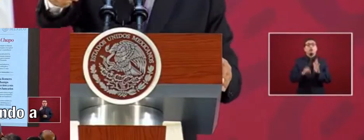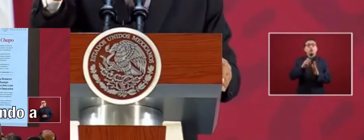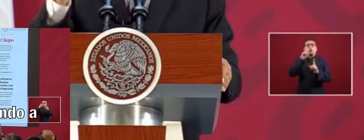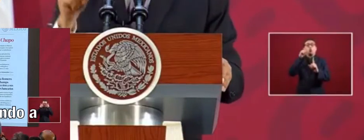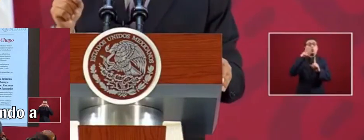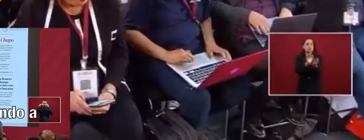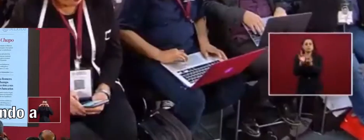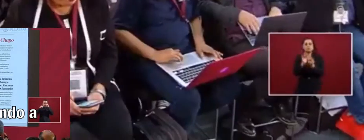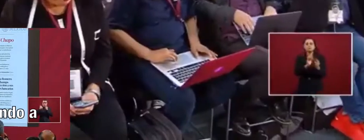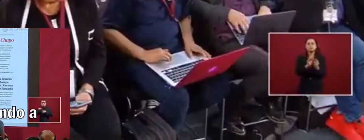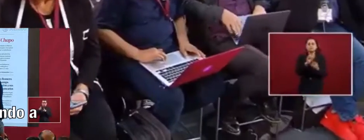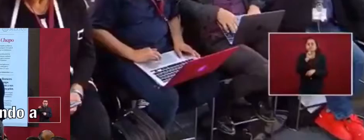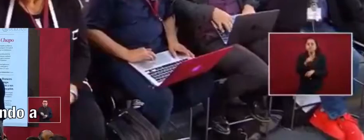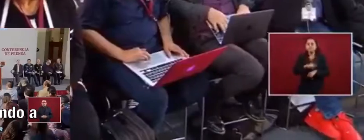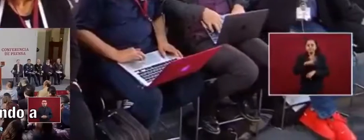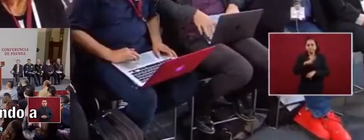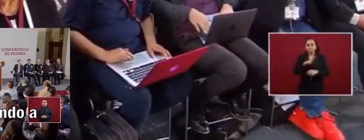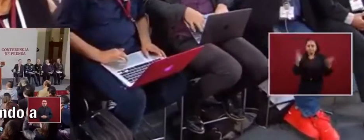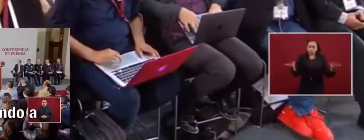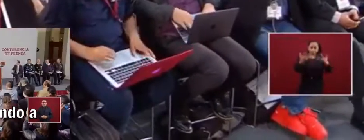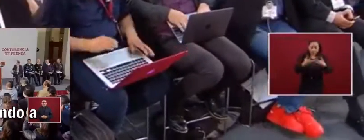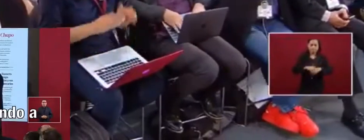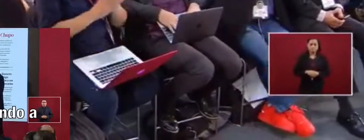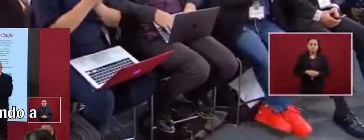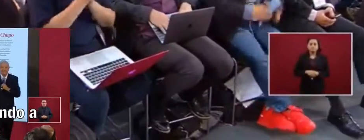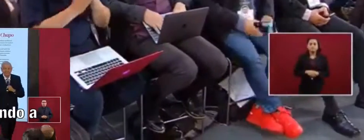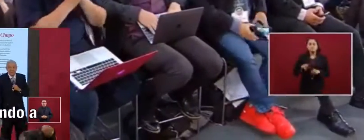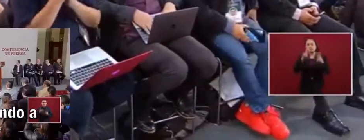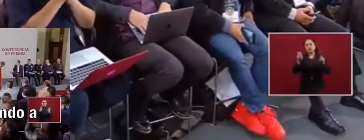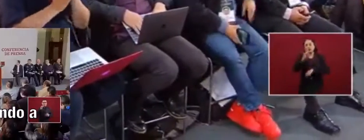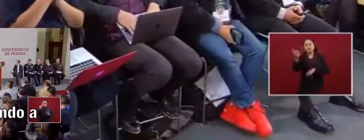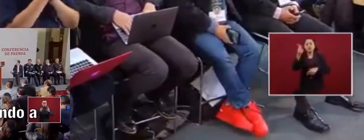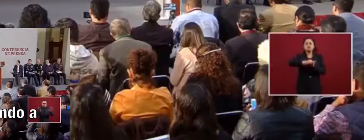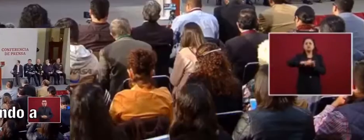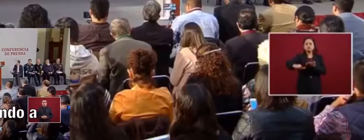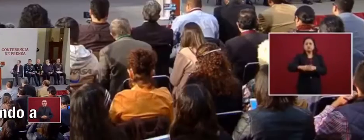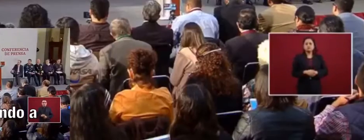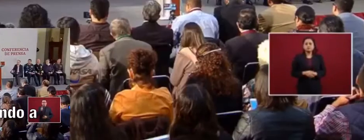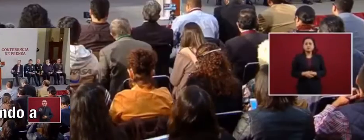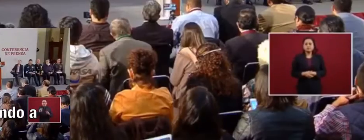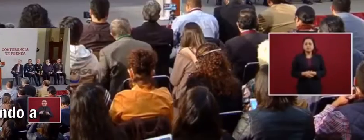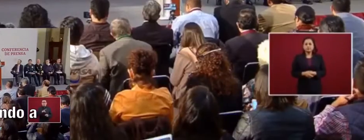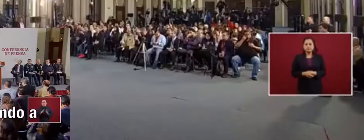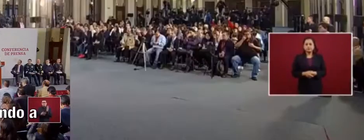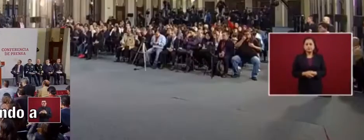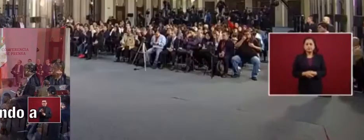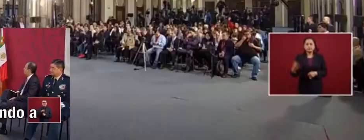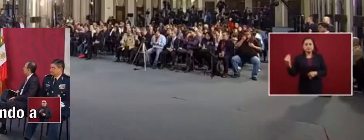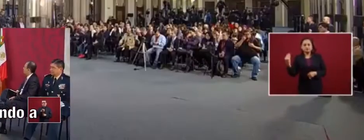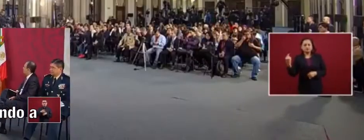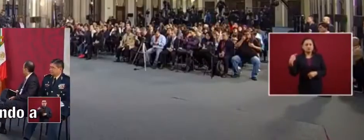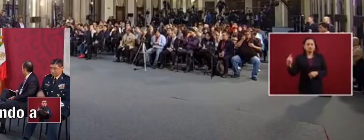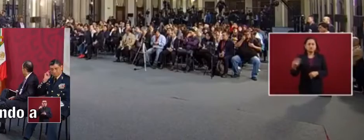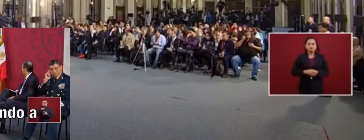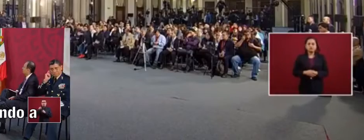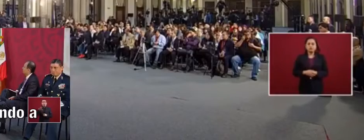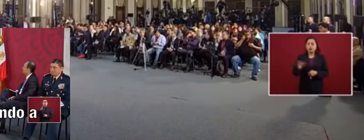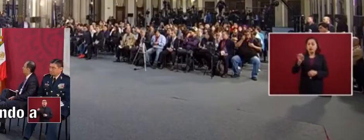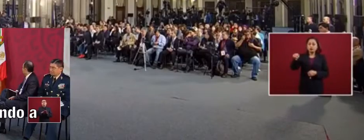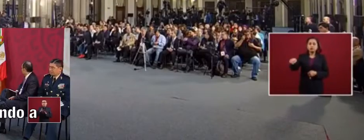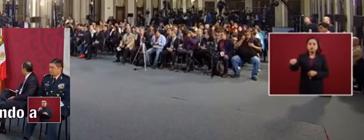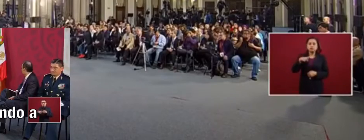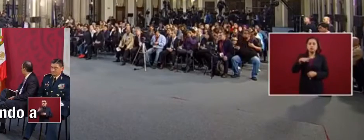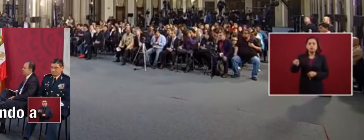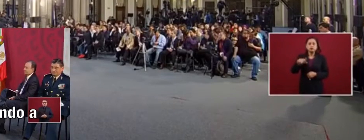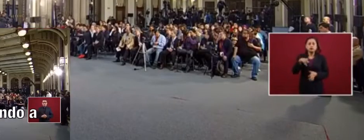un sentido. Mañana vamos a volver a poner la línea del tiempo. ¿Hay video sobre el retiro del ejército de momento? Si hay,